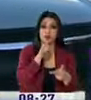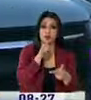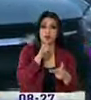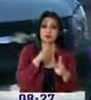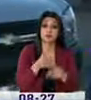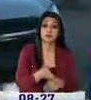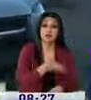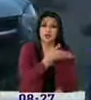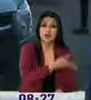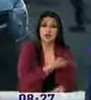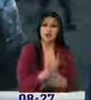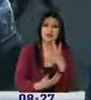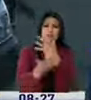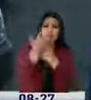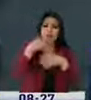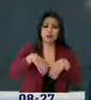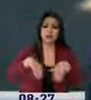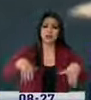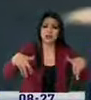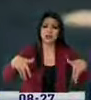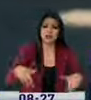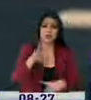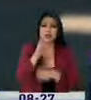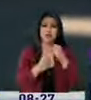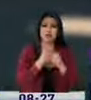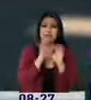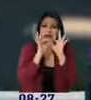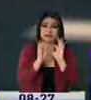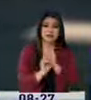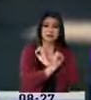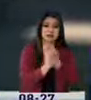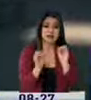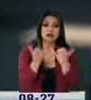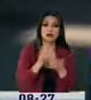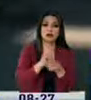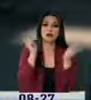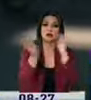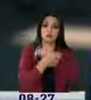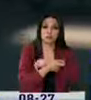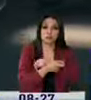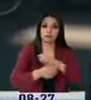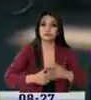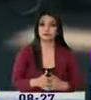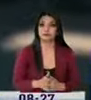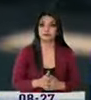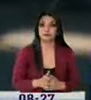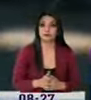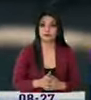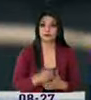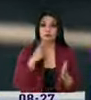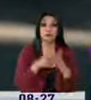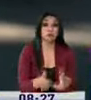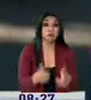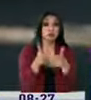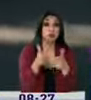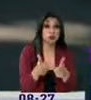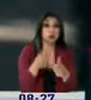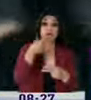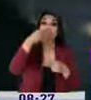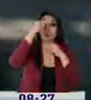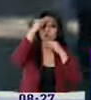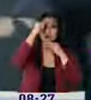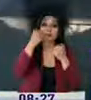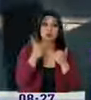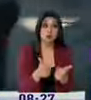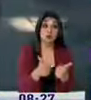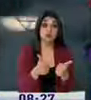alcantarillado que teníamos súper antiguo, que hace más de 30 años no tenía ni siquiera mantenimiento. Entonces, esa es una de las grandes obras que se están